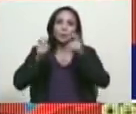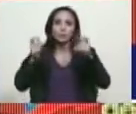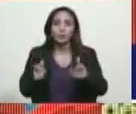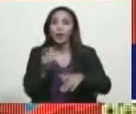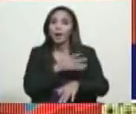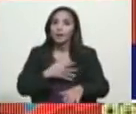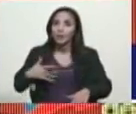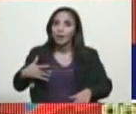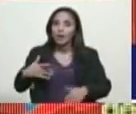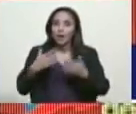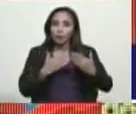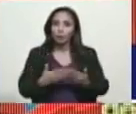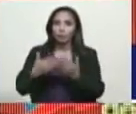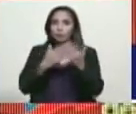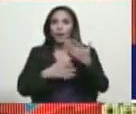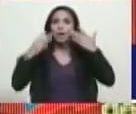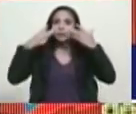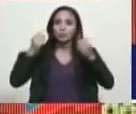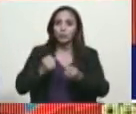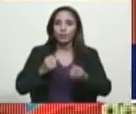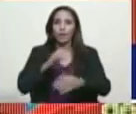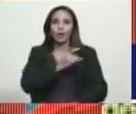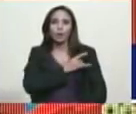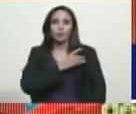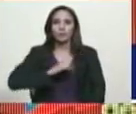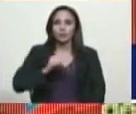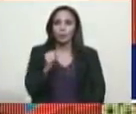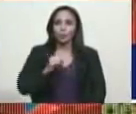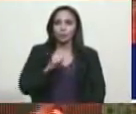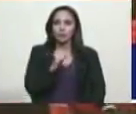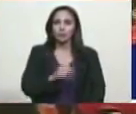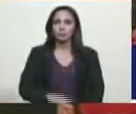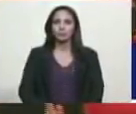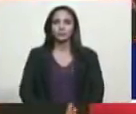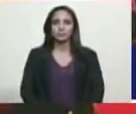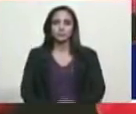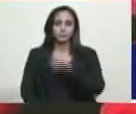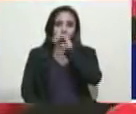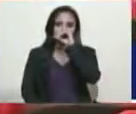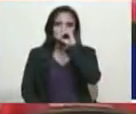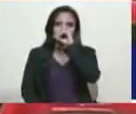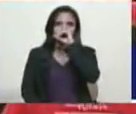Nacional Experimental de la Seguridad, la UNED. Pero le pregunté,